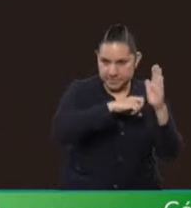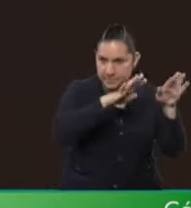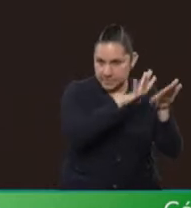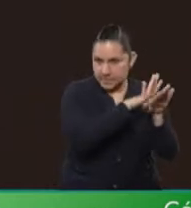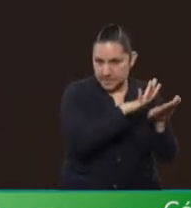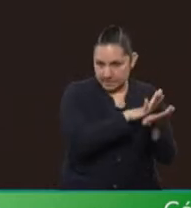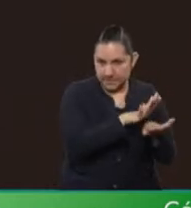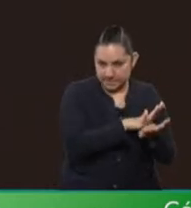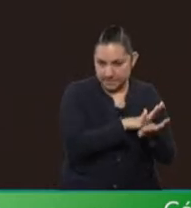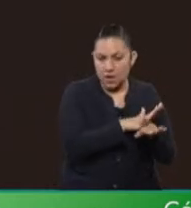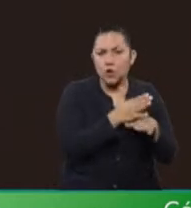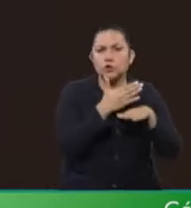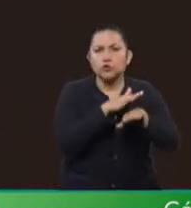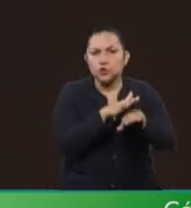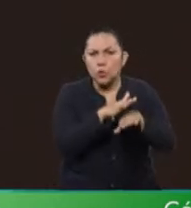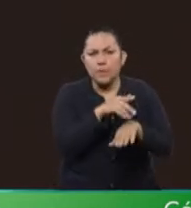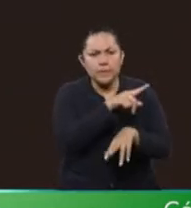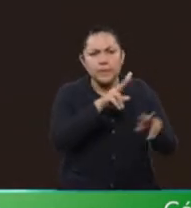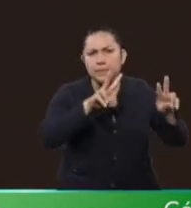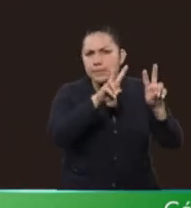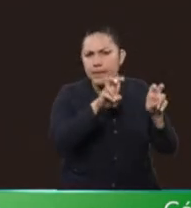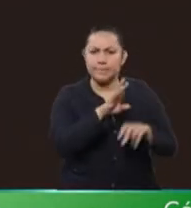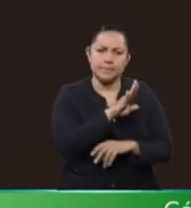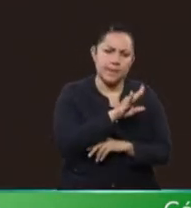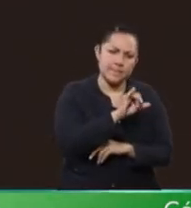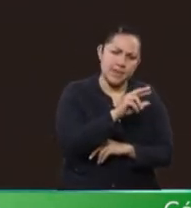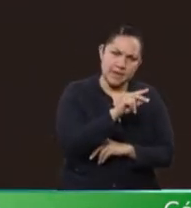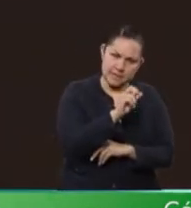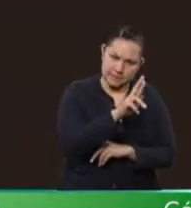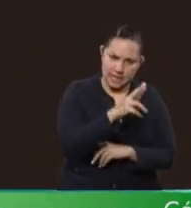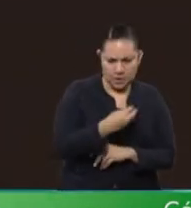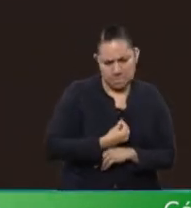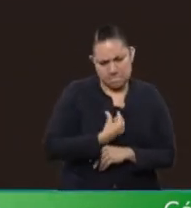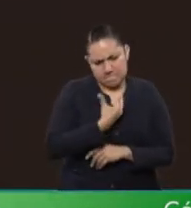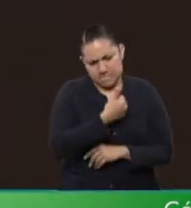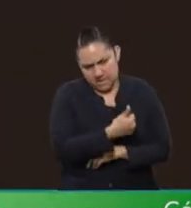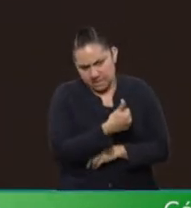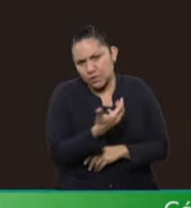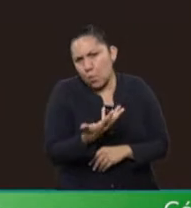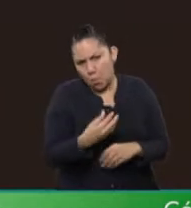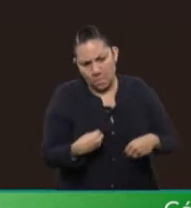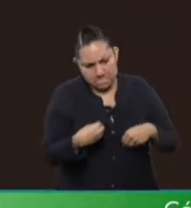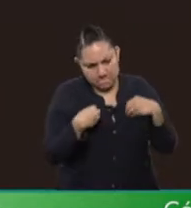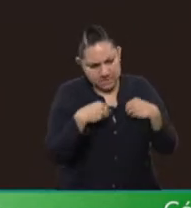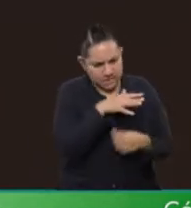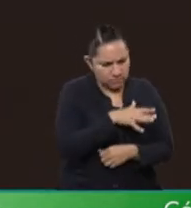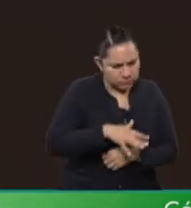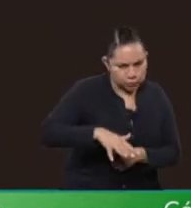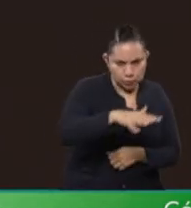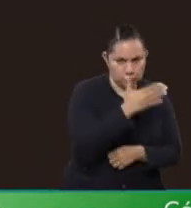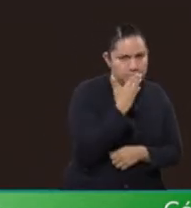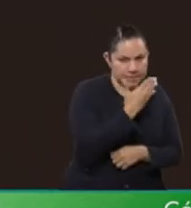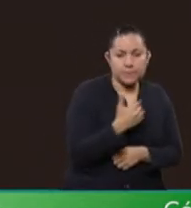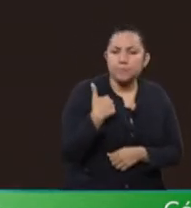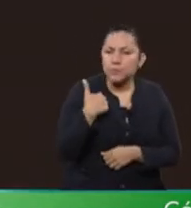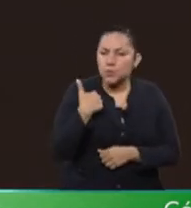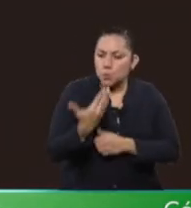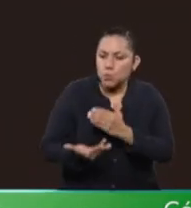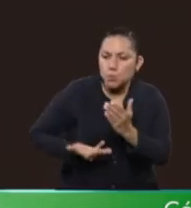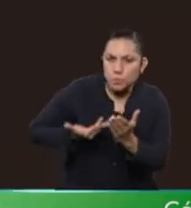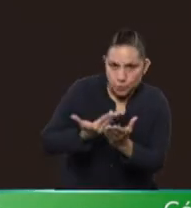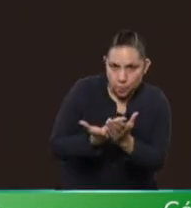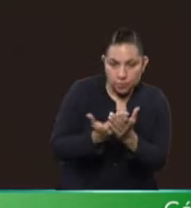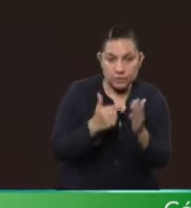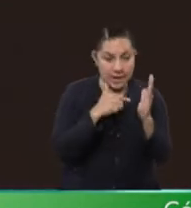de bienestar. Mi reserva consiste en hacer una modificación de forma y otra de fondo al dictamen de